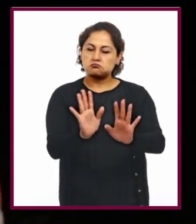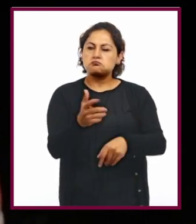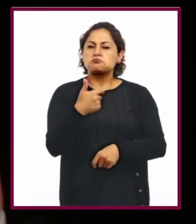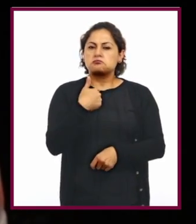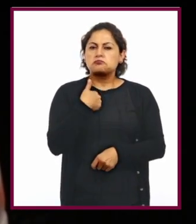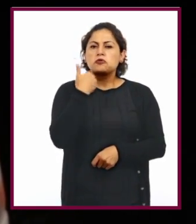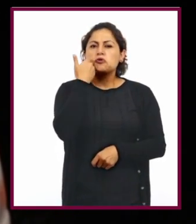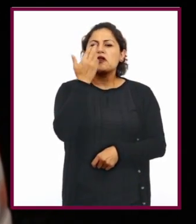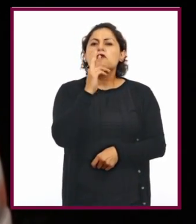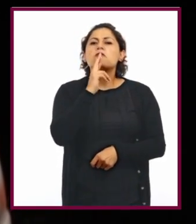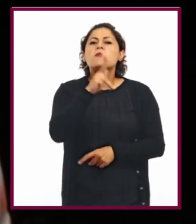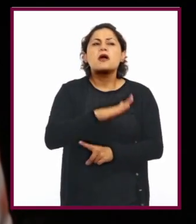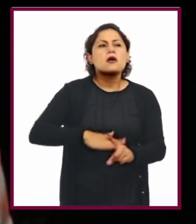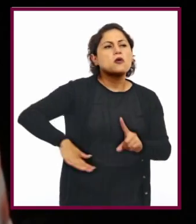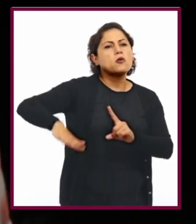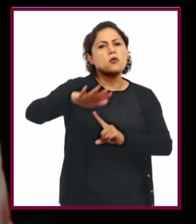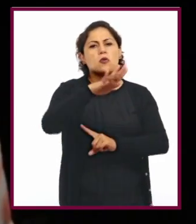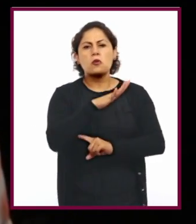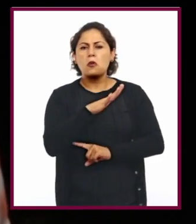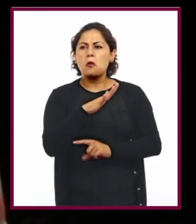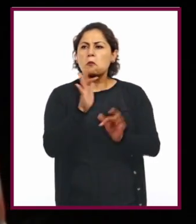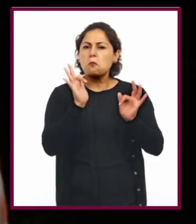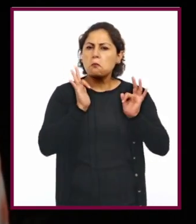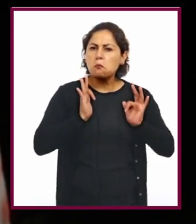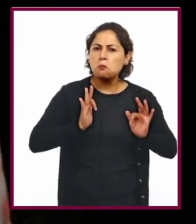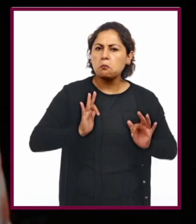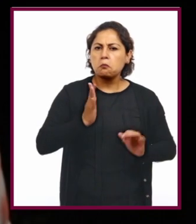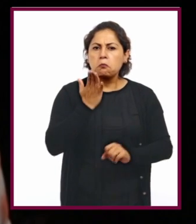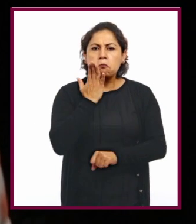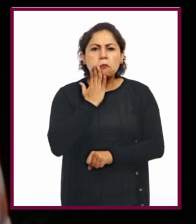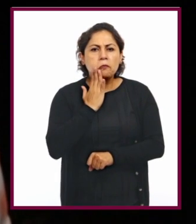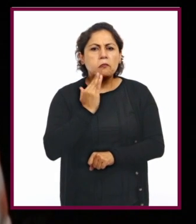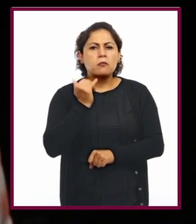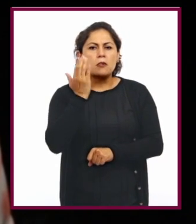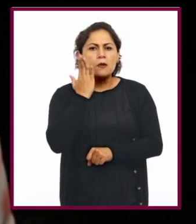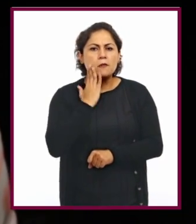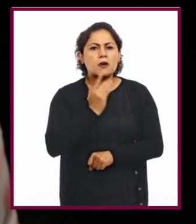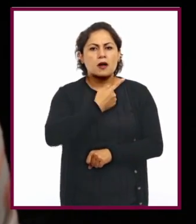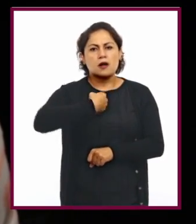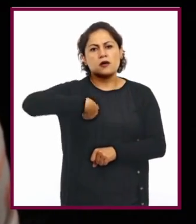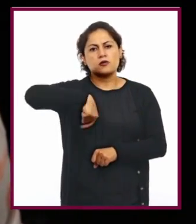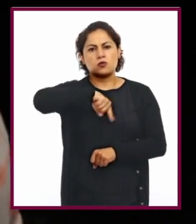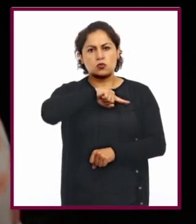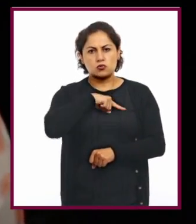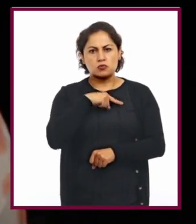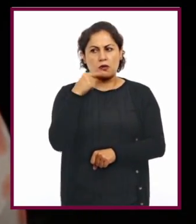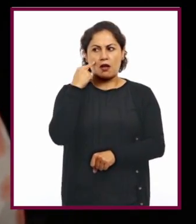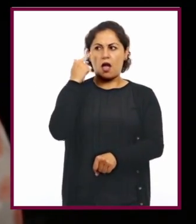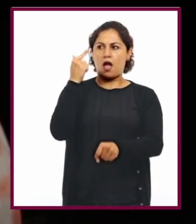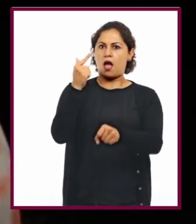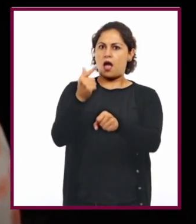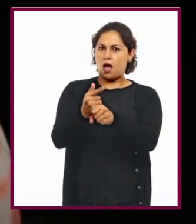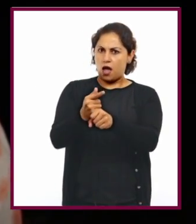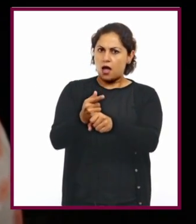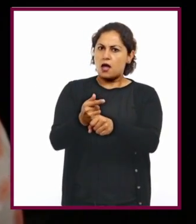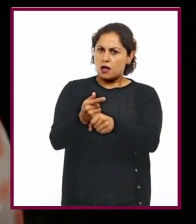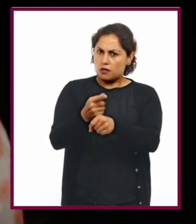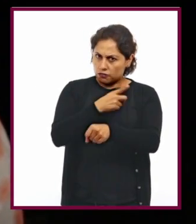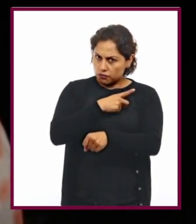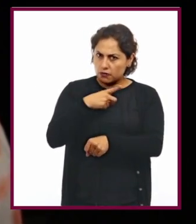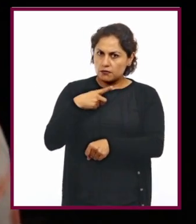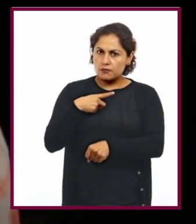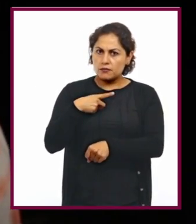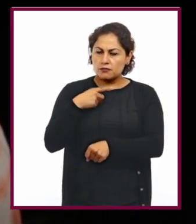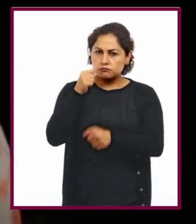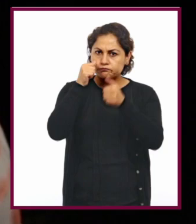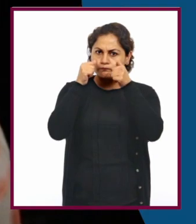Yo prefiero apostar por una sociedad donde vivamos en armonía, sin perder la capacidad de indignarnos cuando vemos un